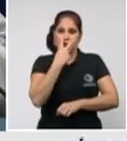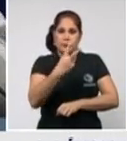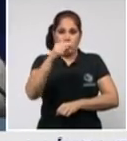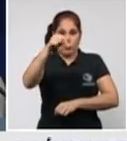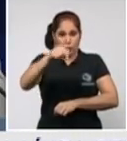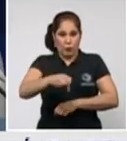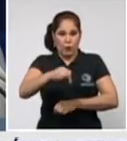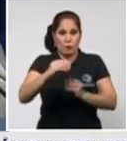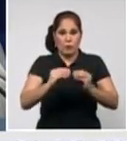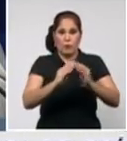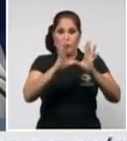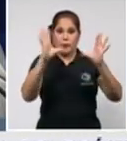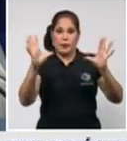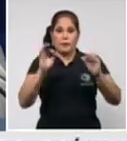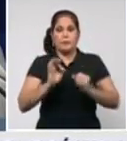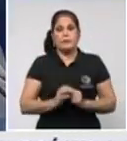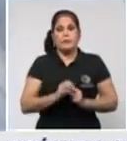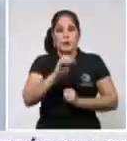amanecemos con